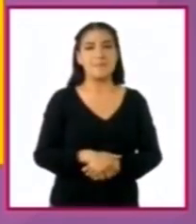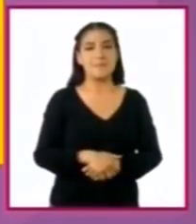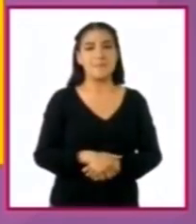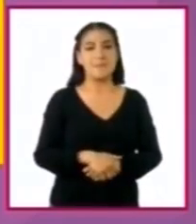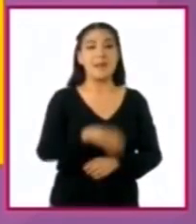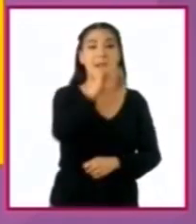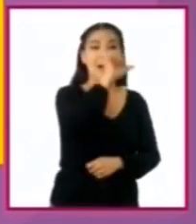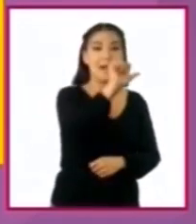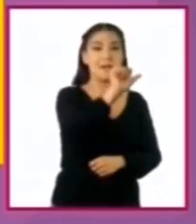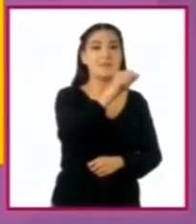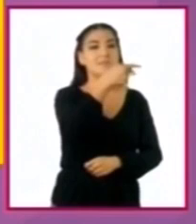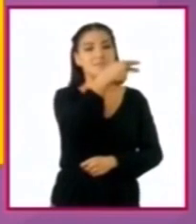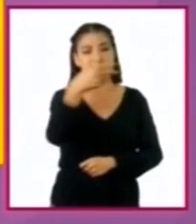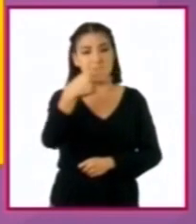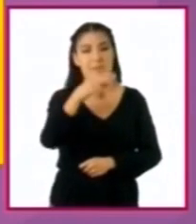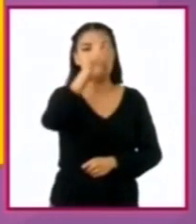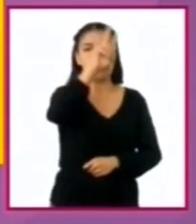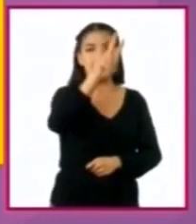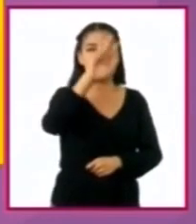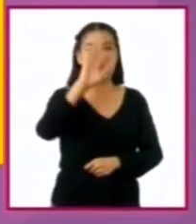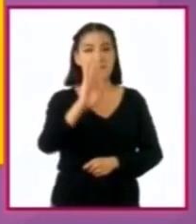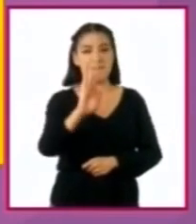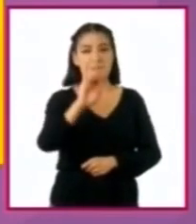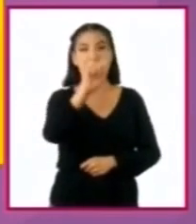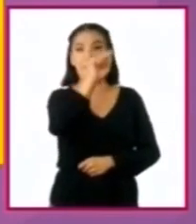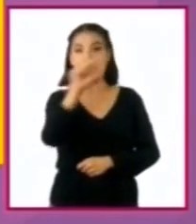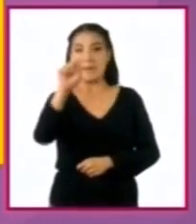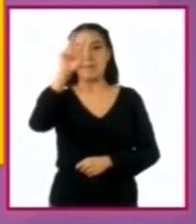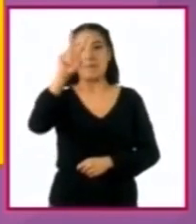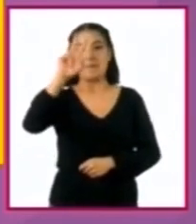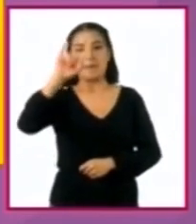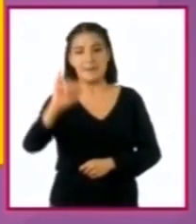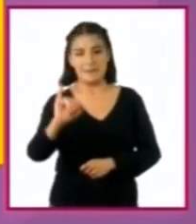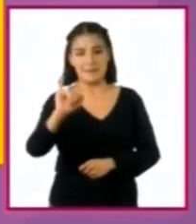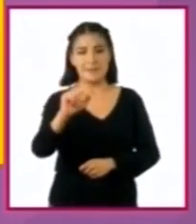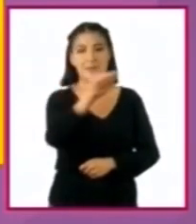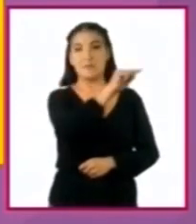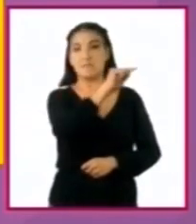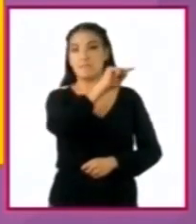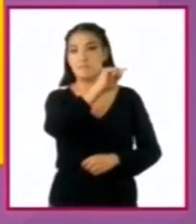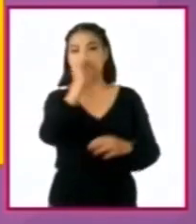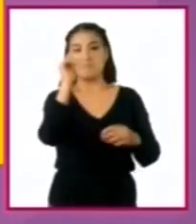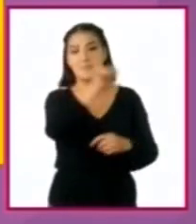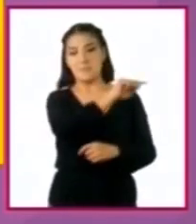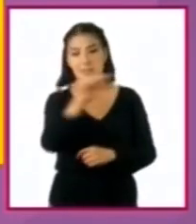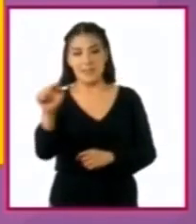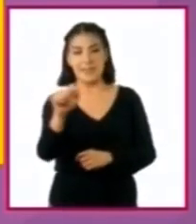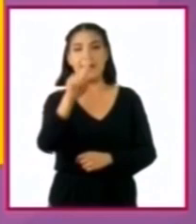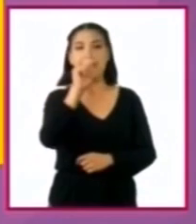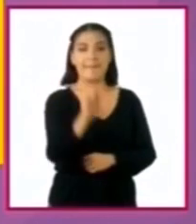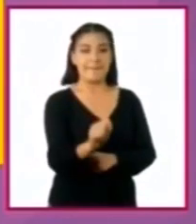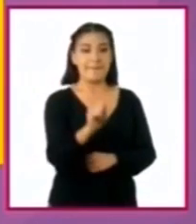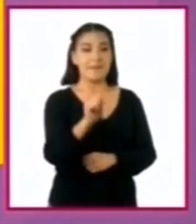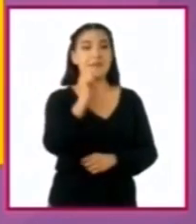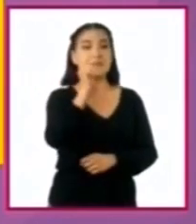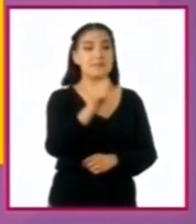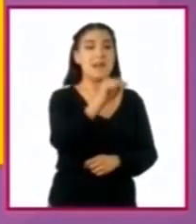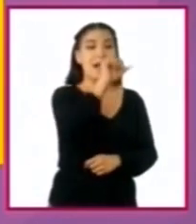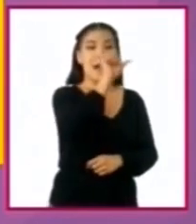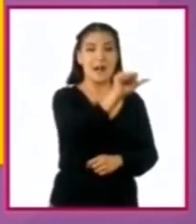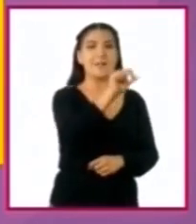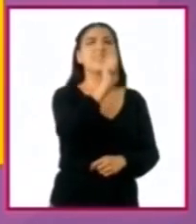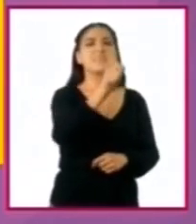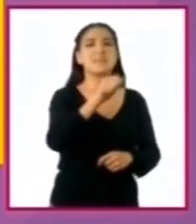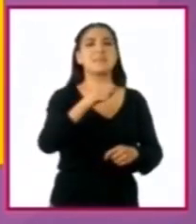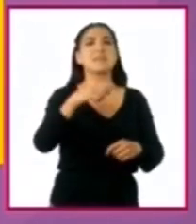que A es igual a BF menos BI entre T, donde A es la